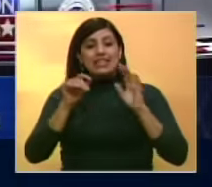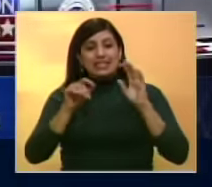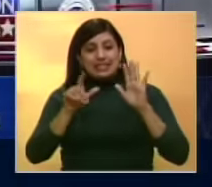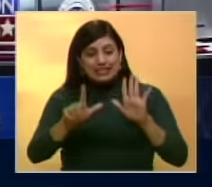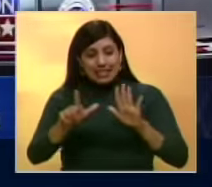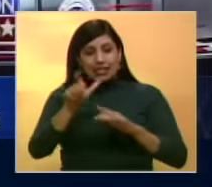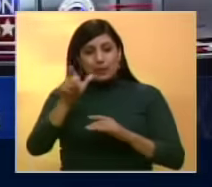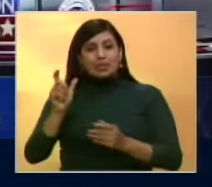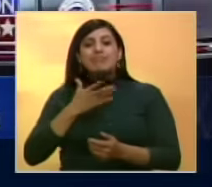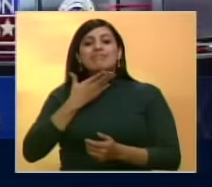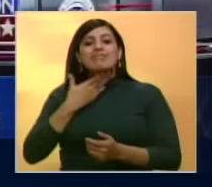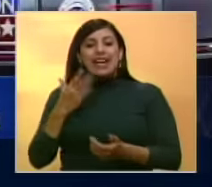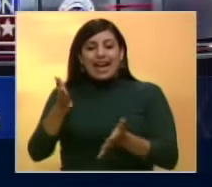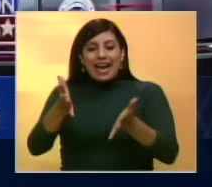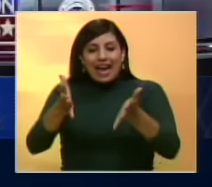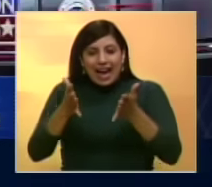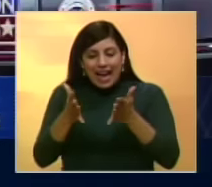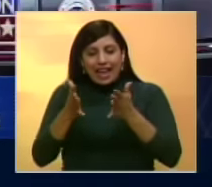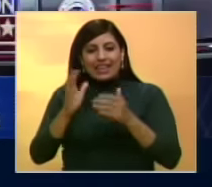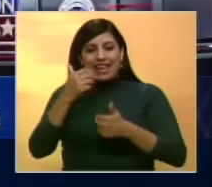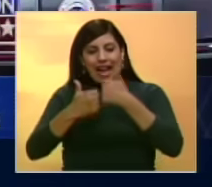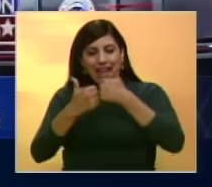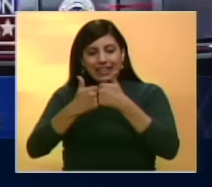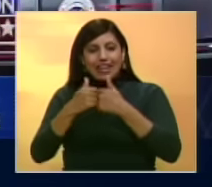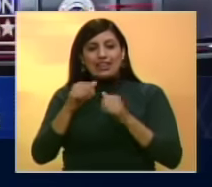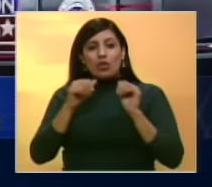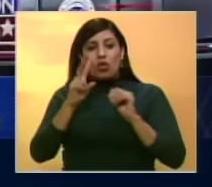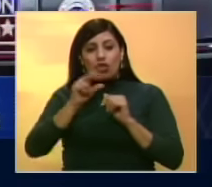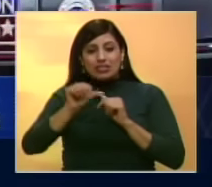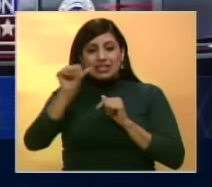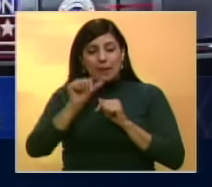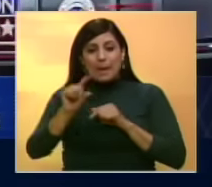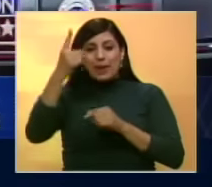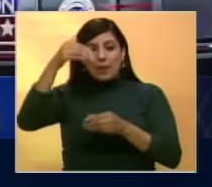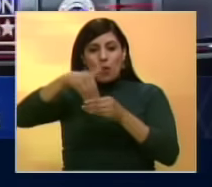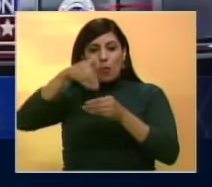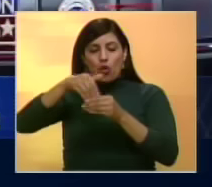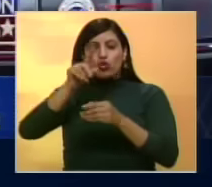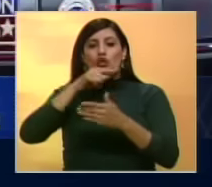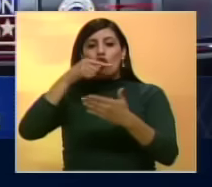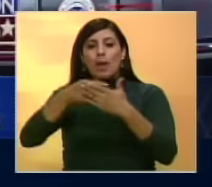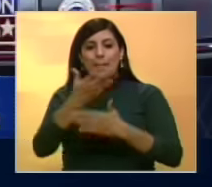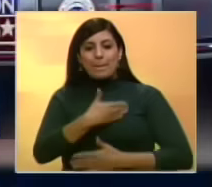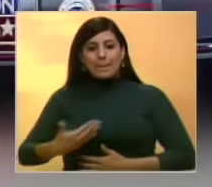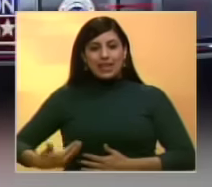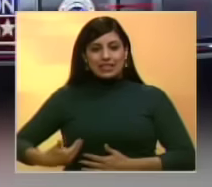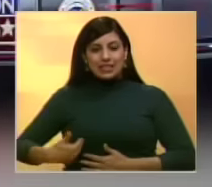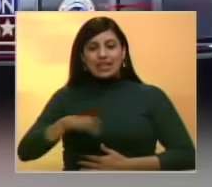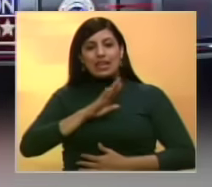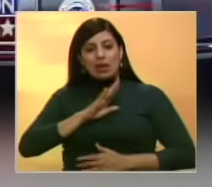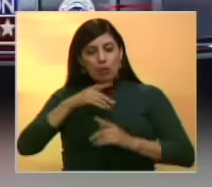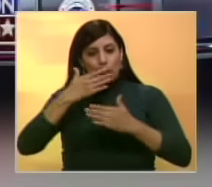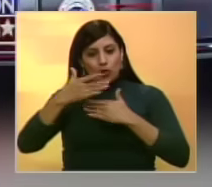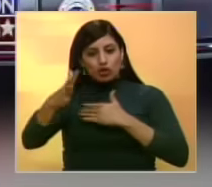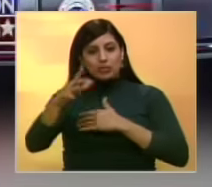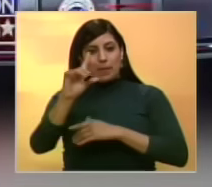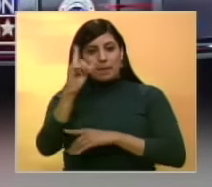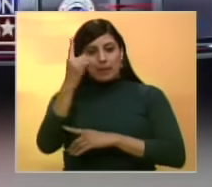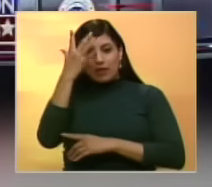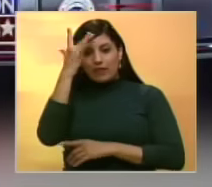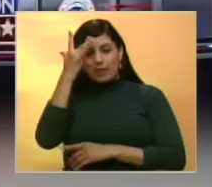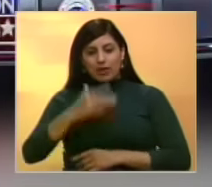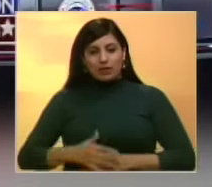republicanos participan en el sexto y último debate a Solo dos semanas de la primera votación por la nominación presidencial la cual se efectuará el próximo primero